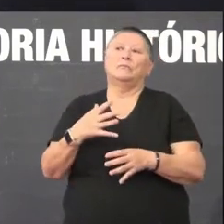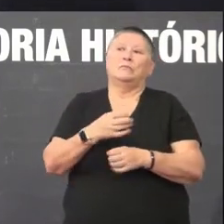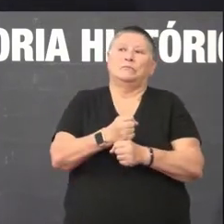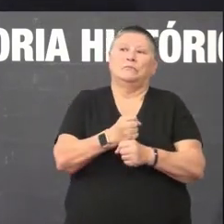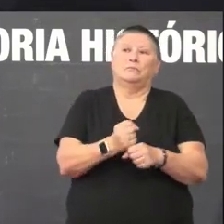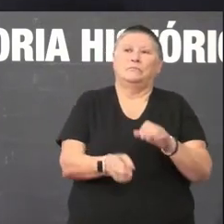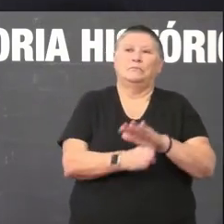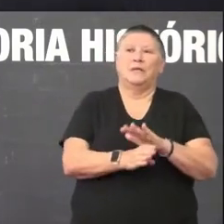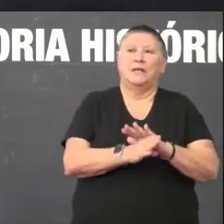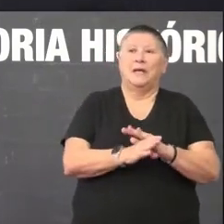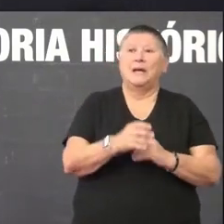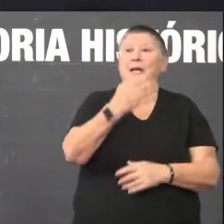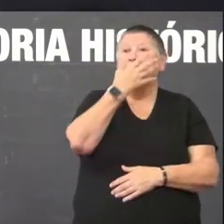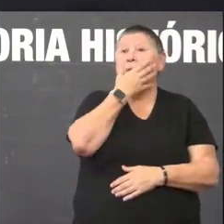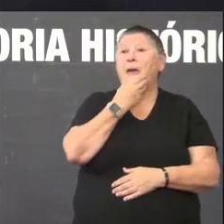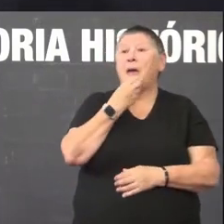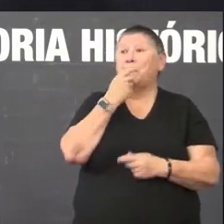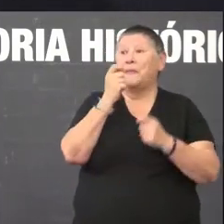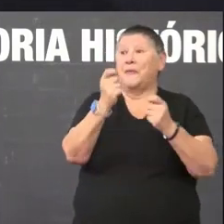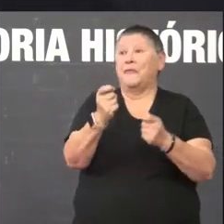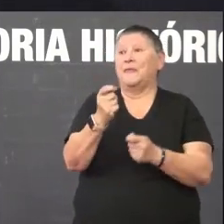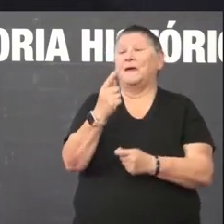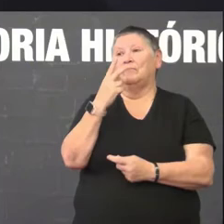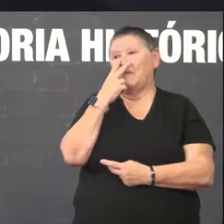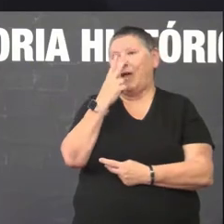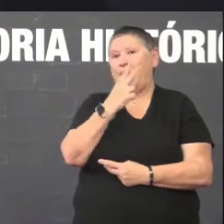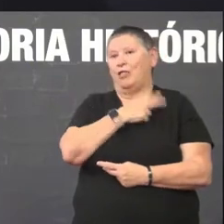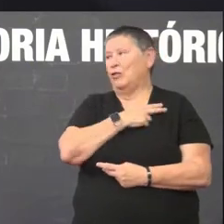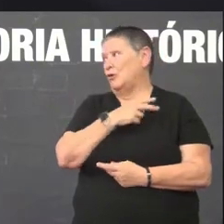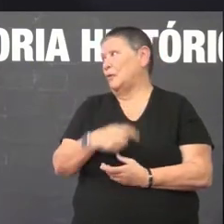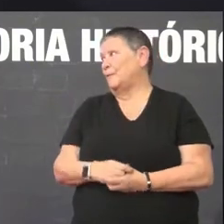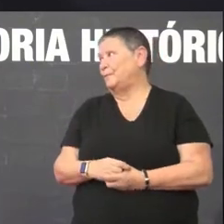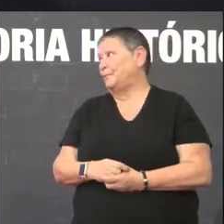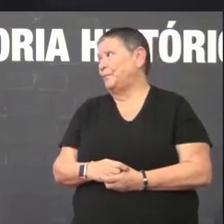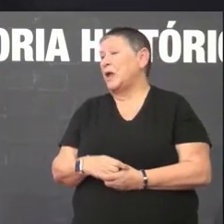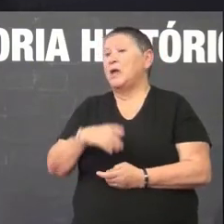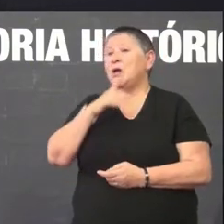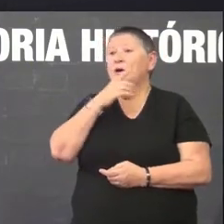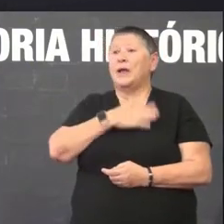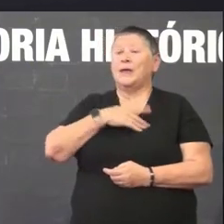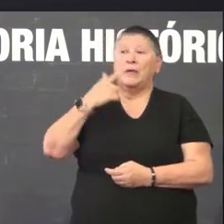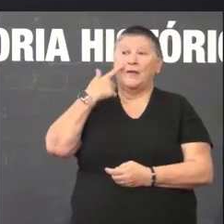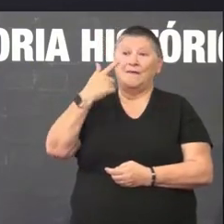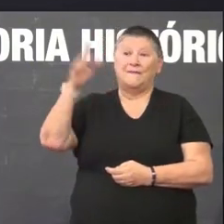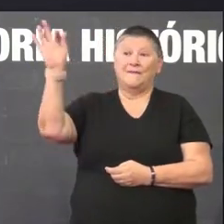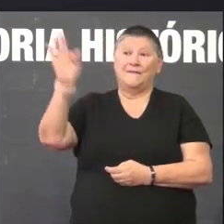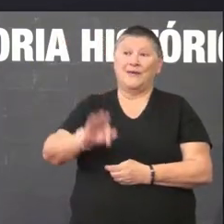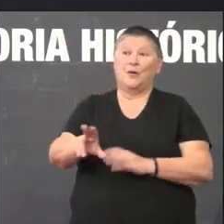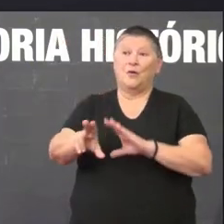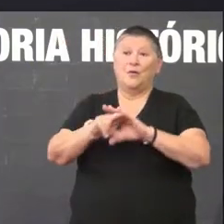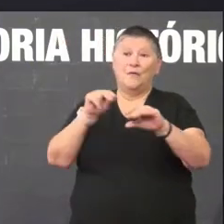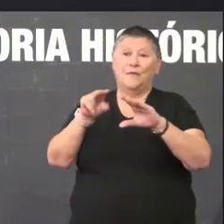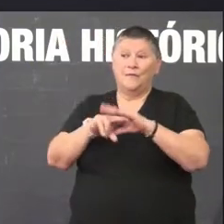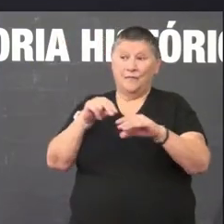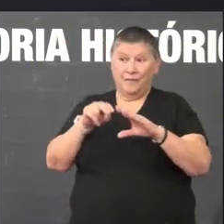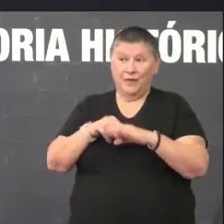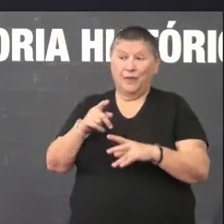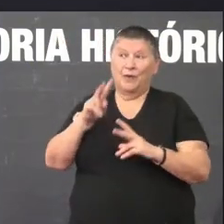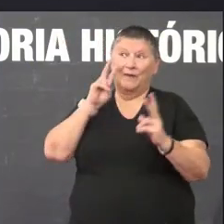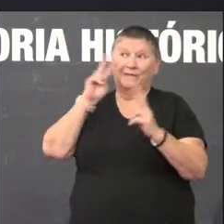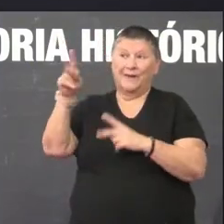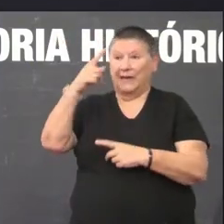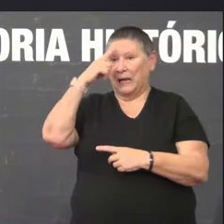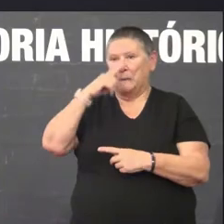a belleza o adorne. Ahora eu quixera mostrar un vídeo e falar a través das imaxes do